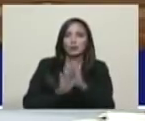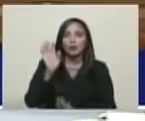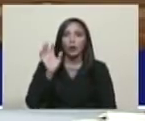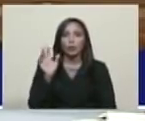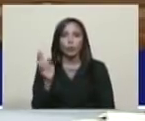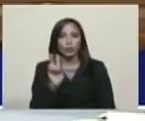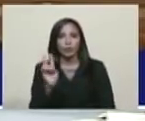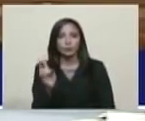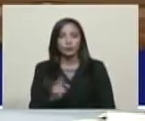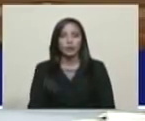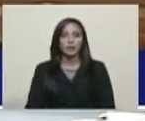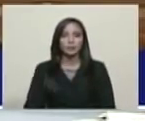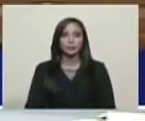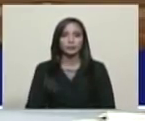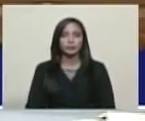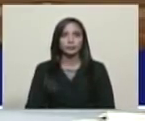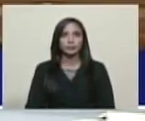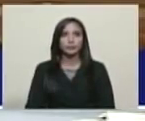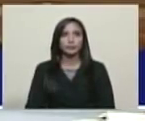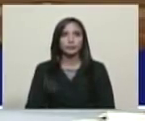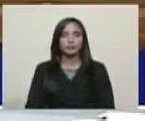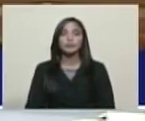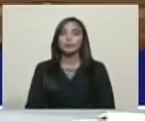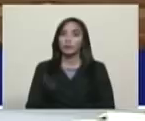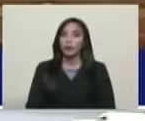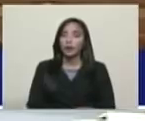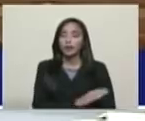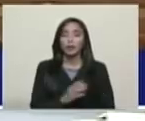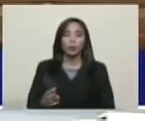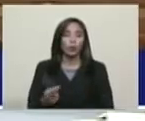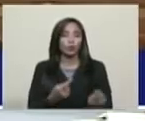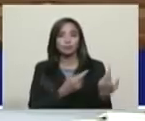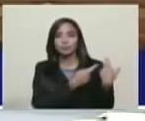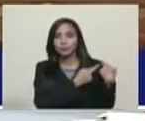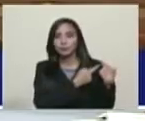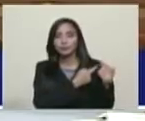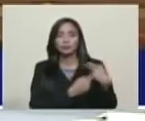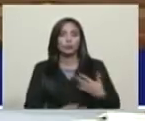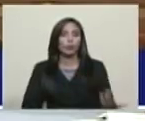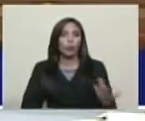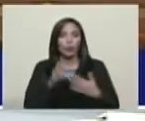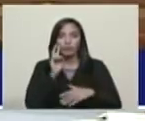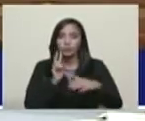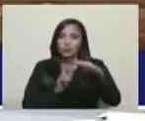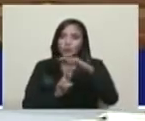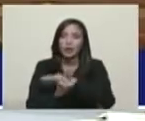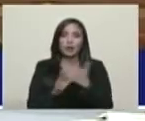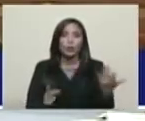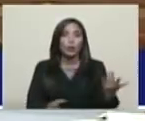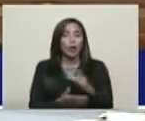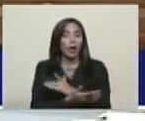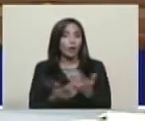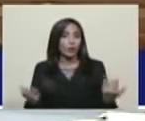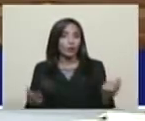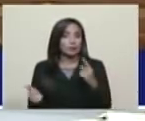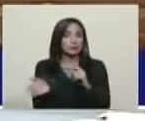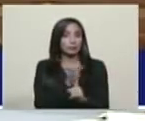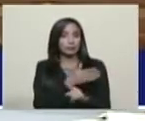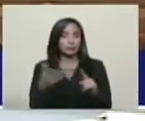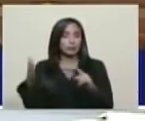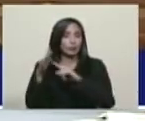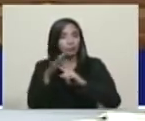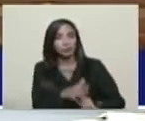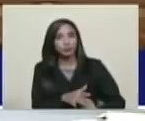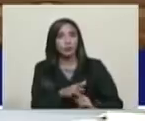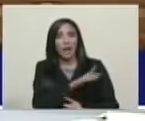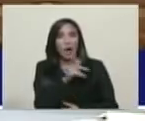agrícola. Hay que empeñarse con los equipos. Si le lanzan piedras, compañero Wilmar